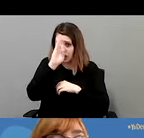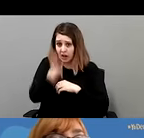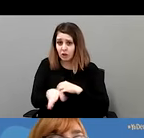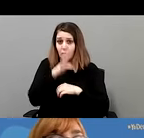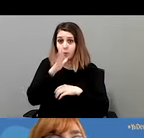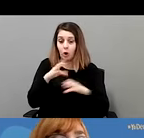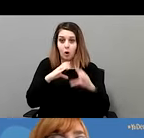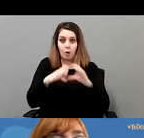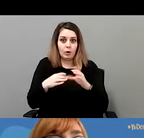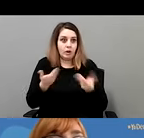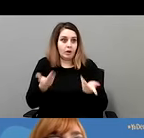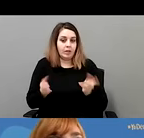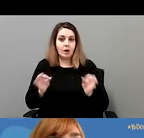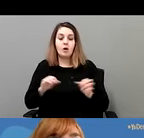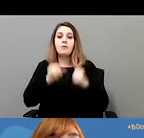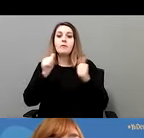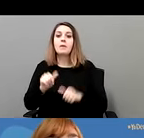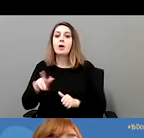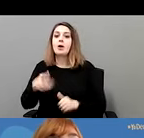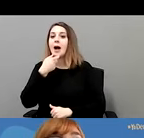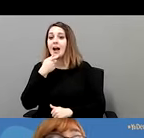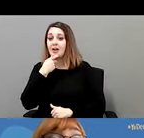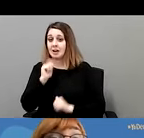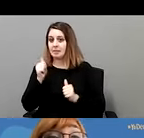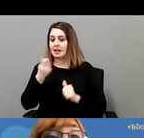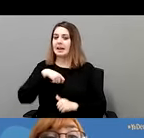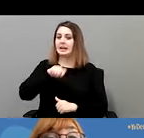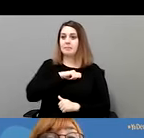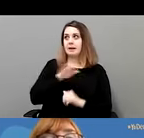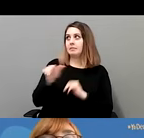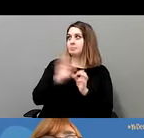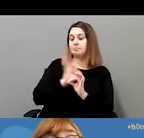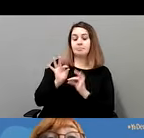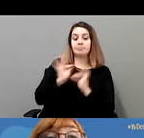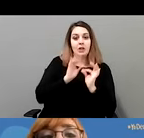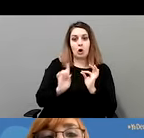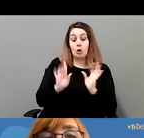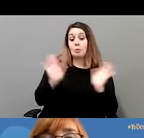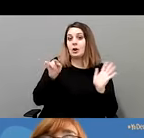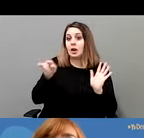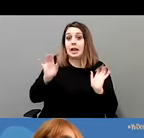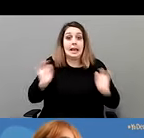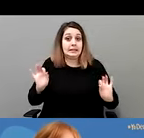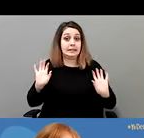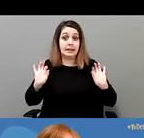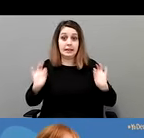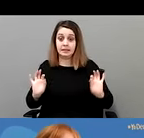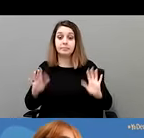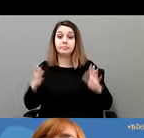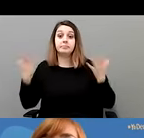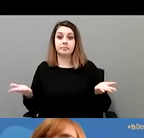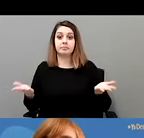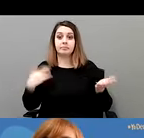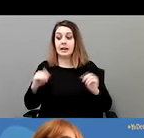comunicación lo planteaba el modelo anglosajón desde el principio. En España no se cogió, pero esto estaba desde ahí. O sea, en